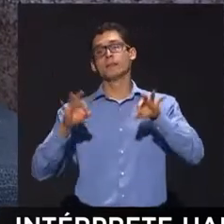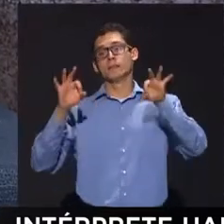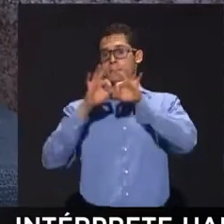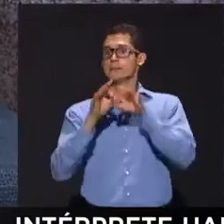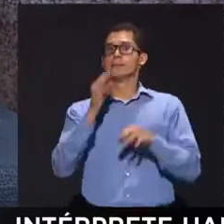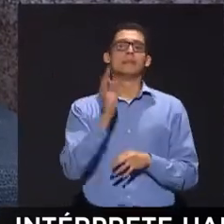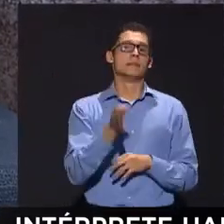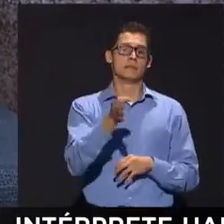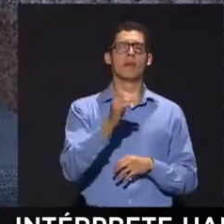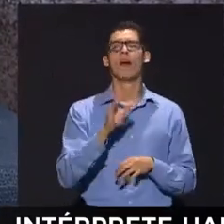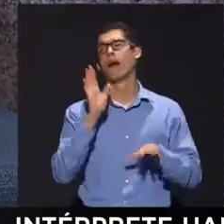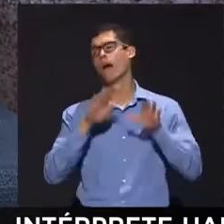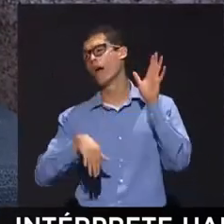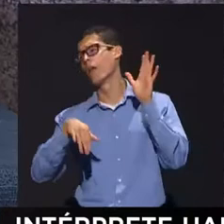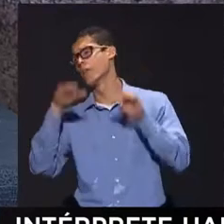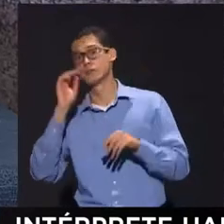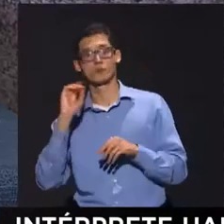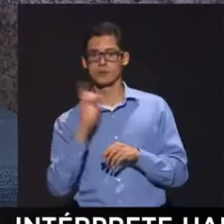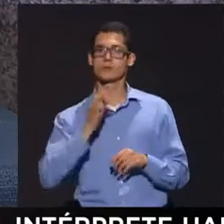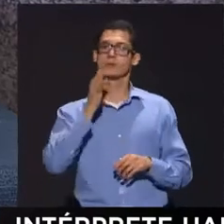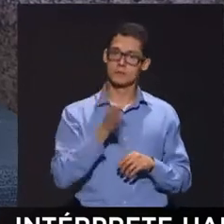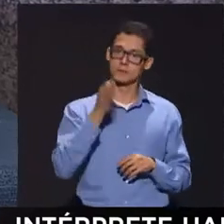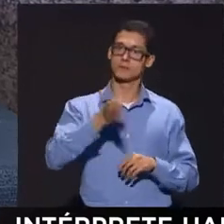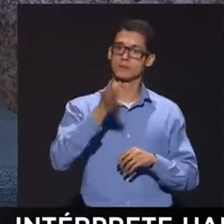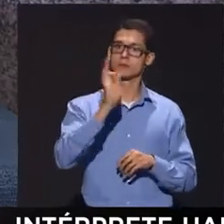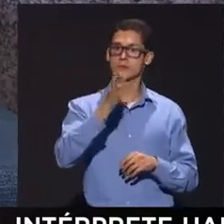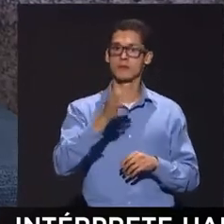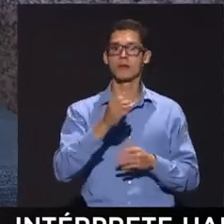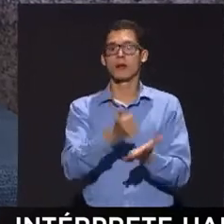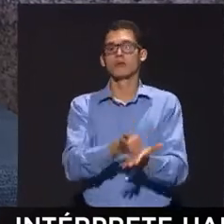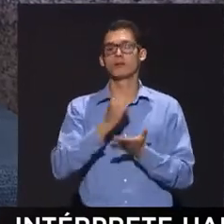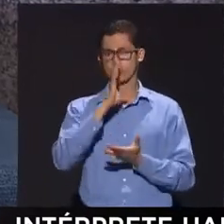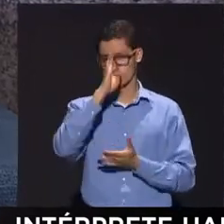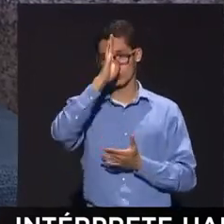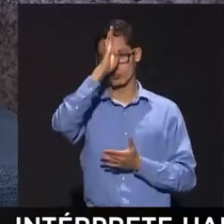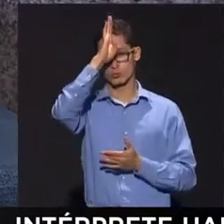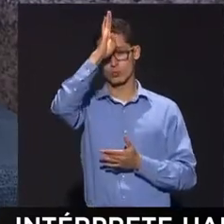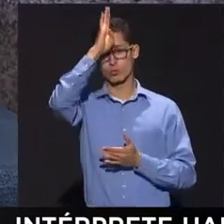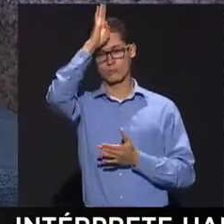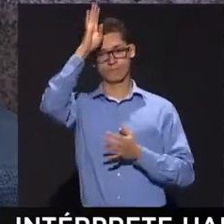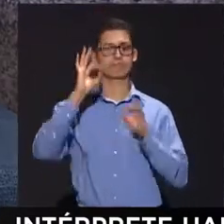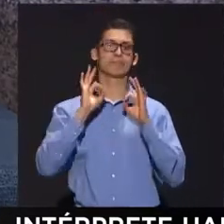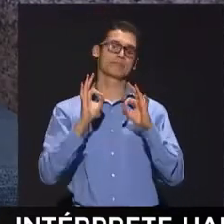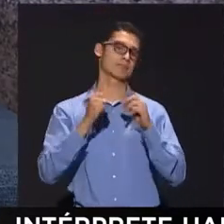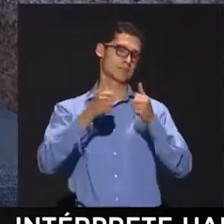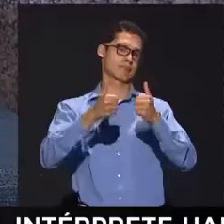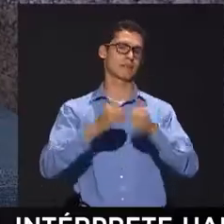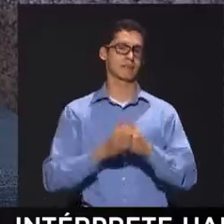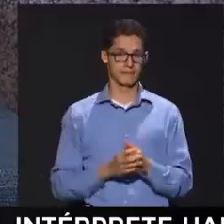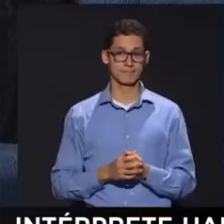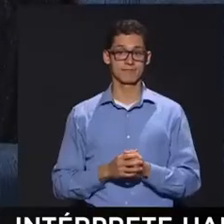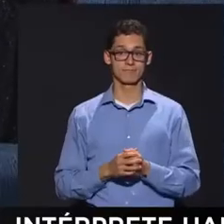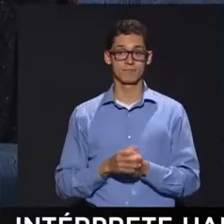forma constante, ¿cierto? Con el objetivo de crear unos buenos hábitos. Cuando nosotros ya tenemos todas